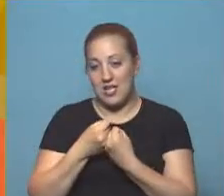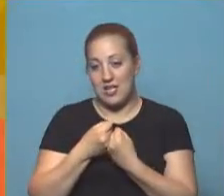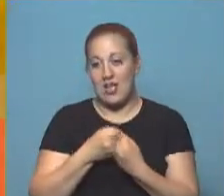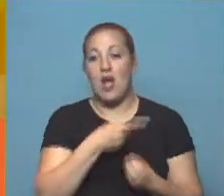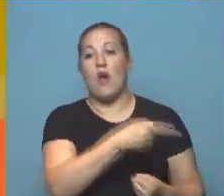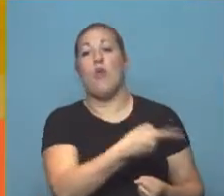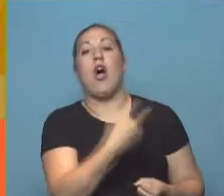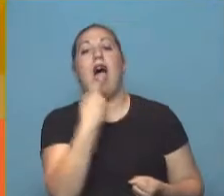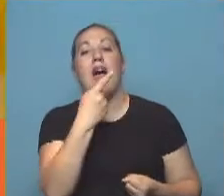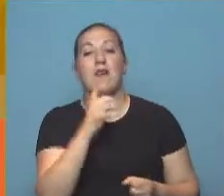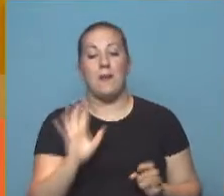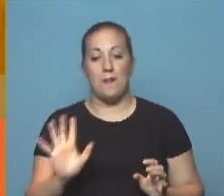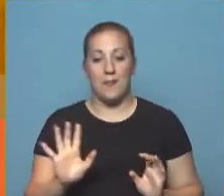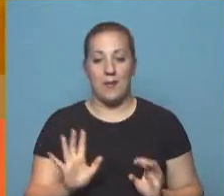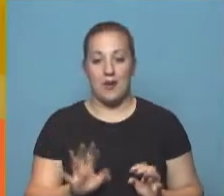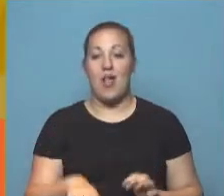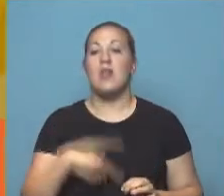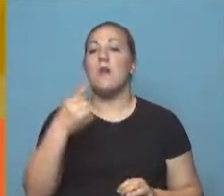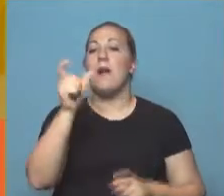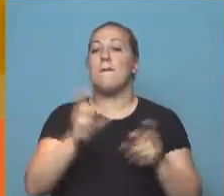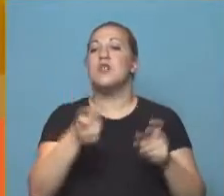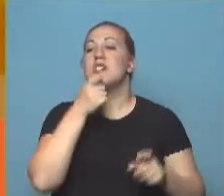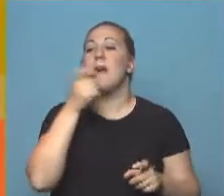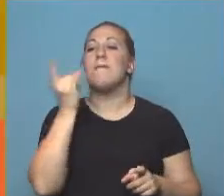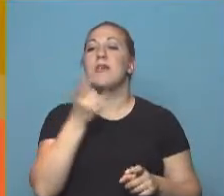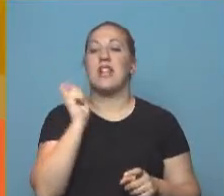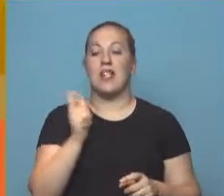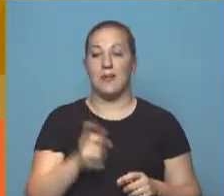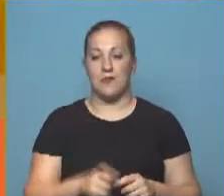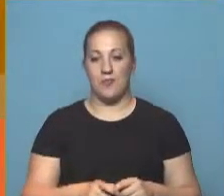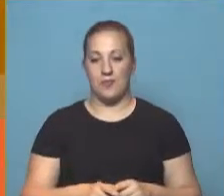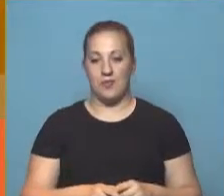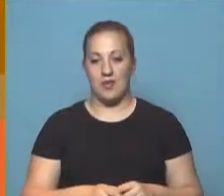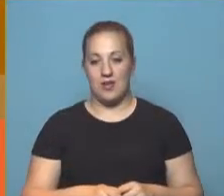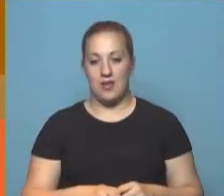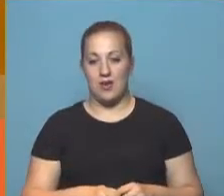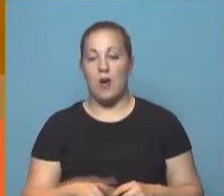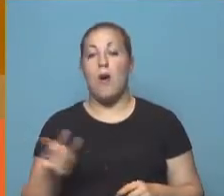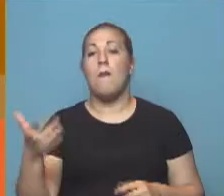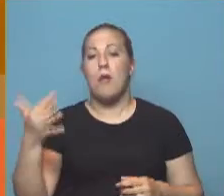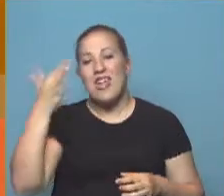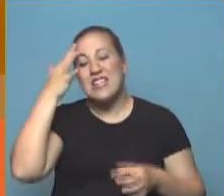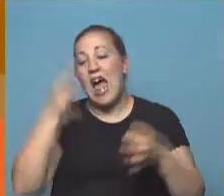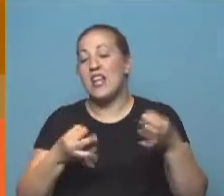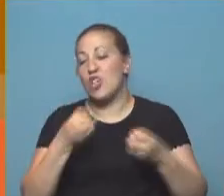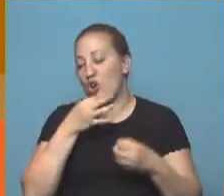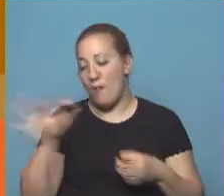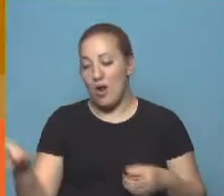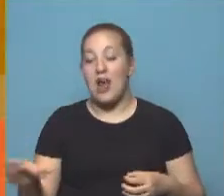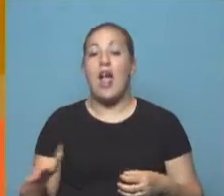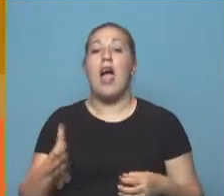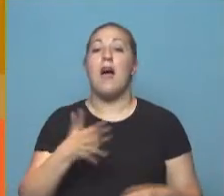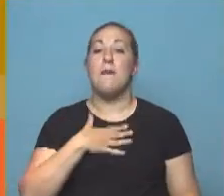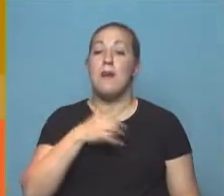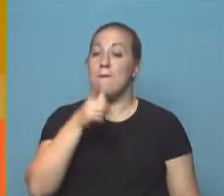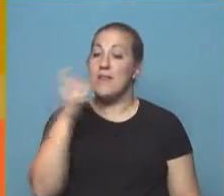boca que yo no dije nada. Lo dejo terminar, que después la gente defina si miento yo. Así te respondo. Dale, bueno. No, podés analizar lo que quieras. A lo que voy, que me parece es